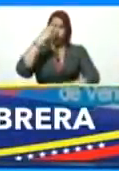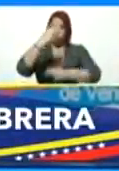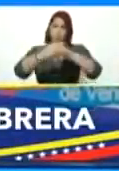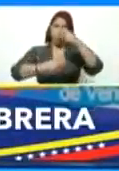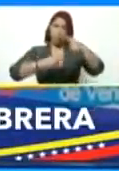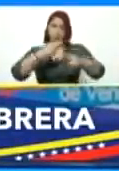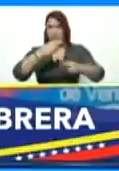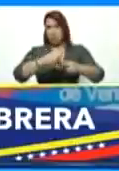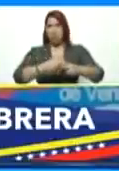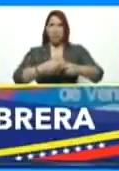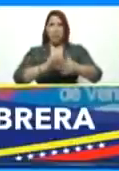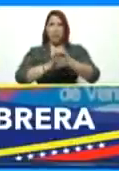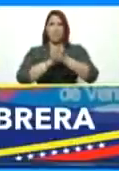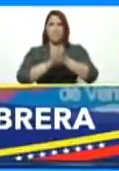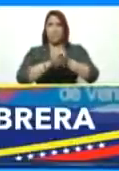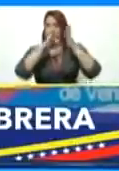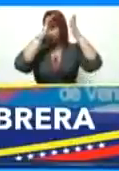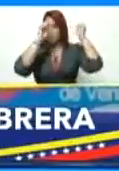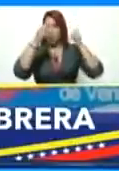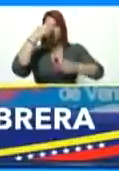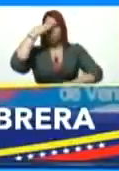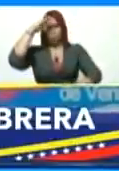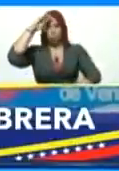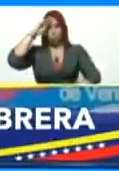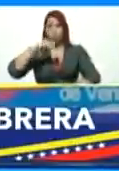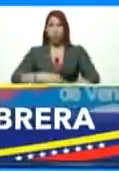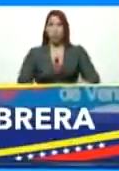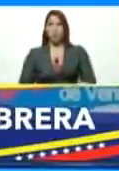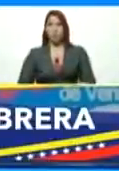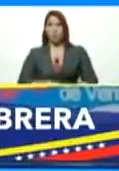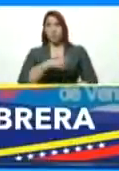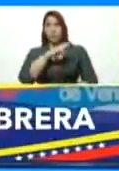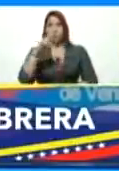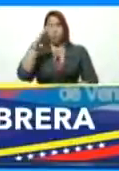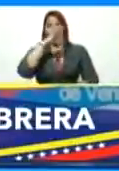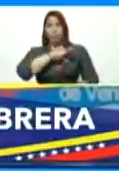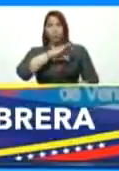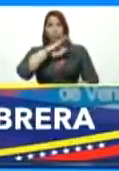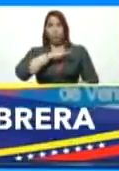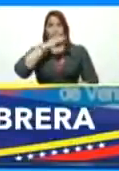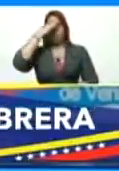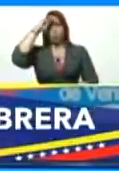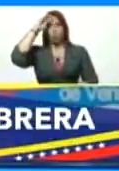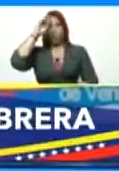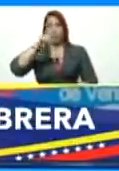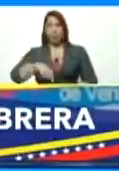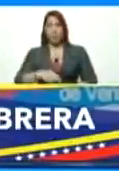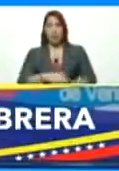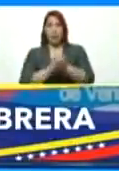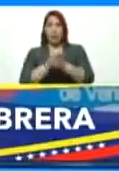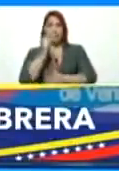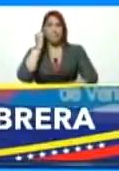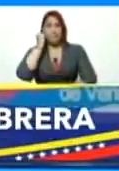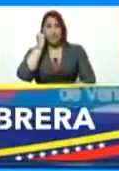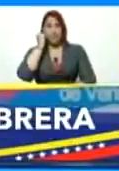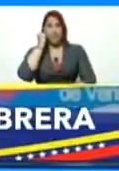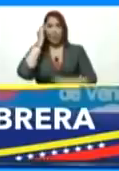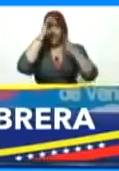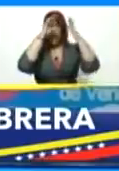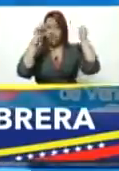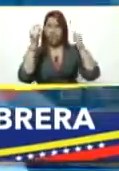compañero embajador de cuba república socialista de cuba compañera embajadora de nicaragua